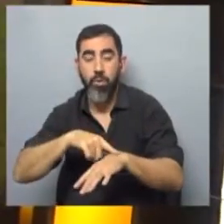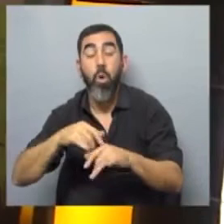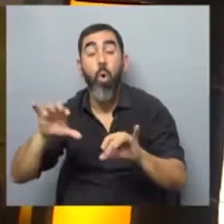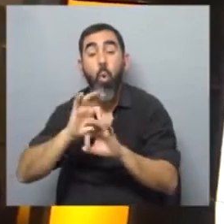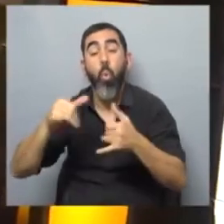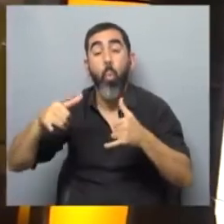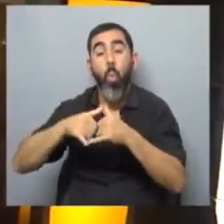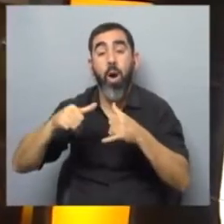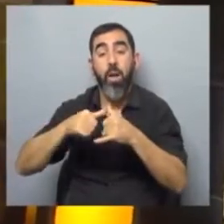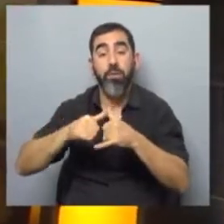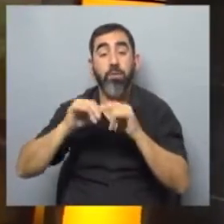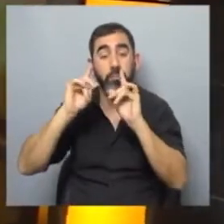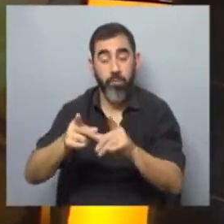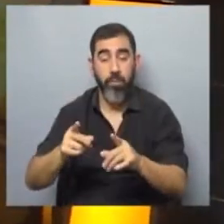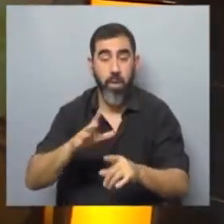WhatsApp